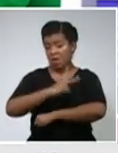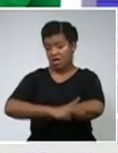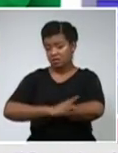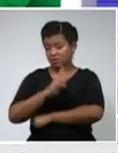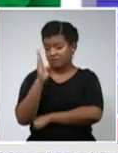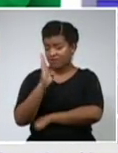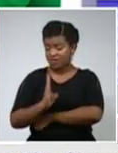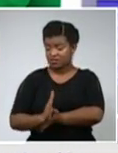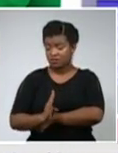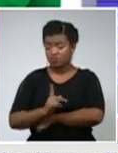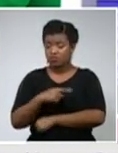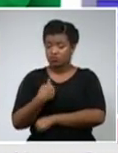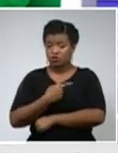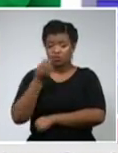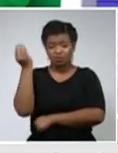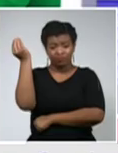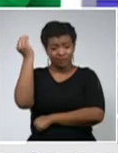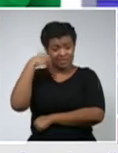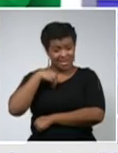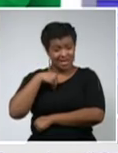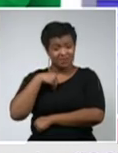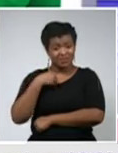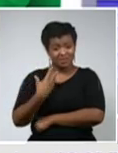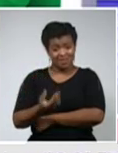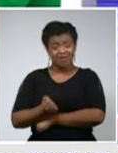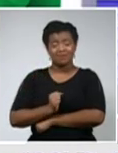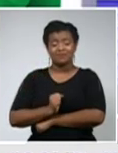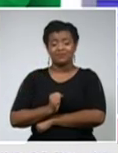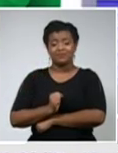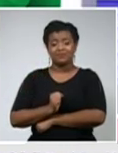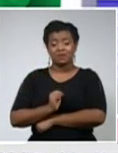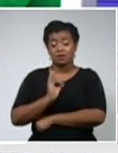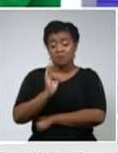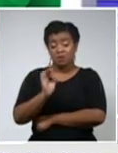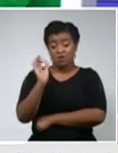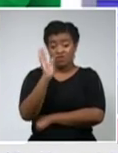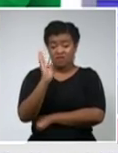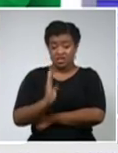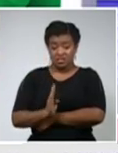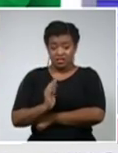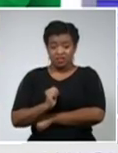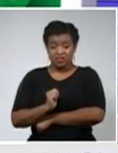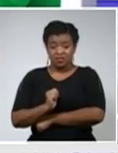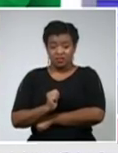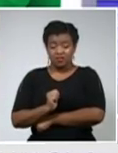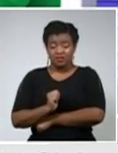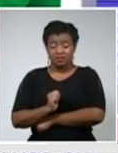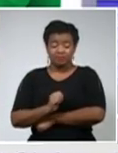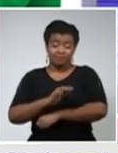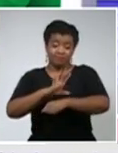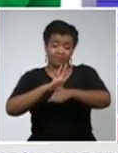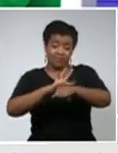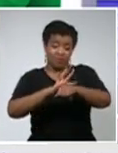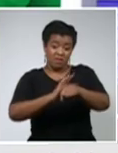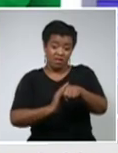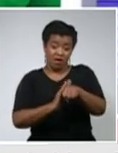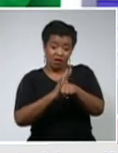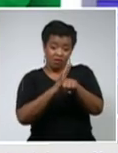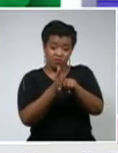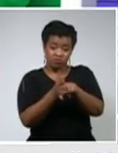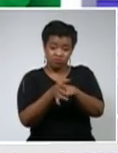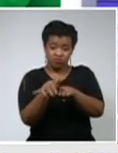como sabemos, por el concepto de que es una enfermedad que no tiene